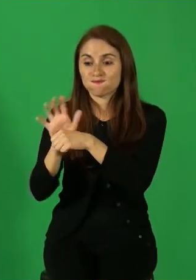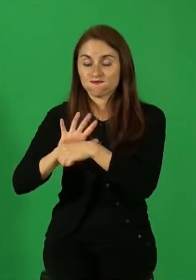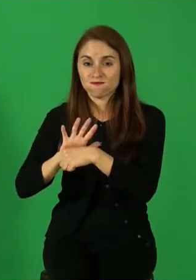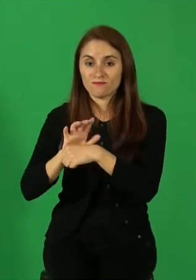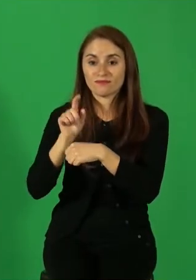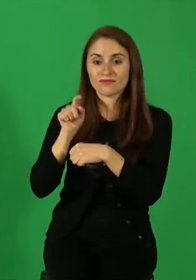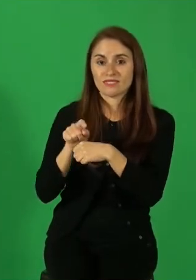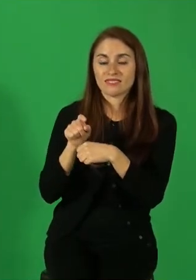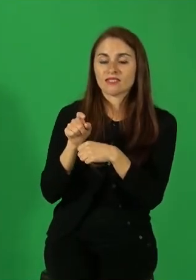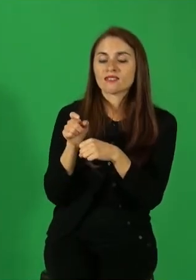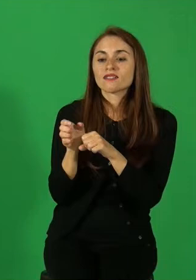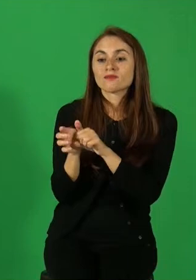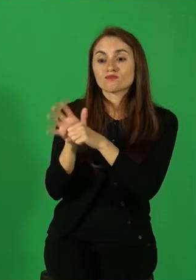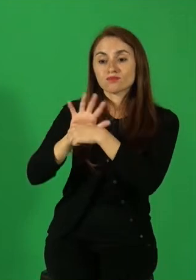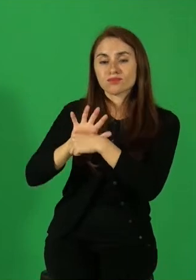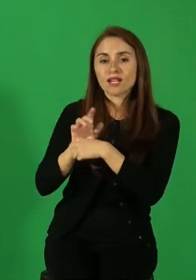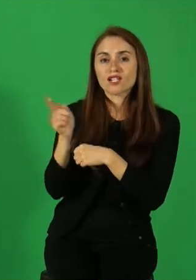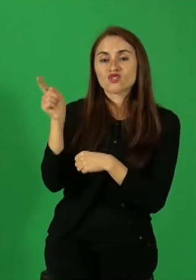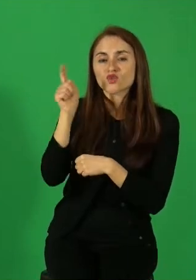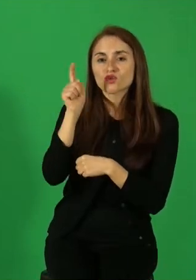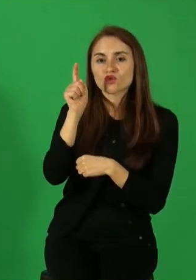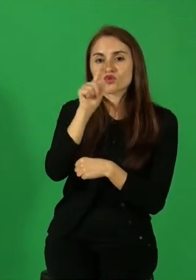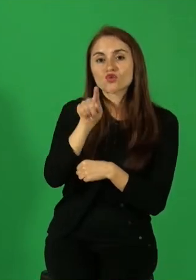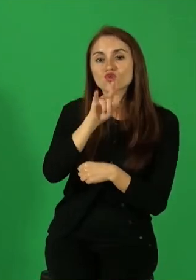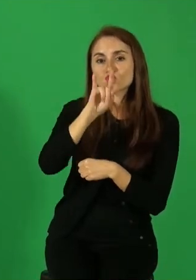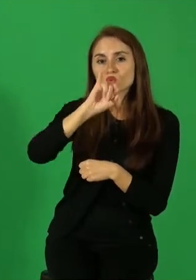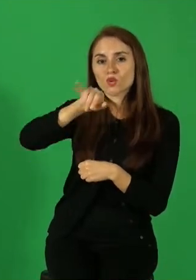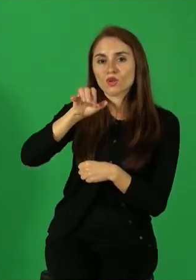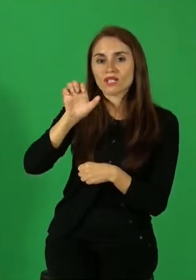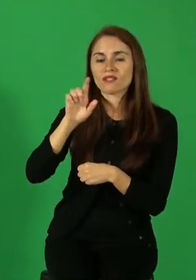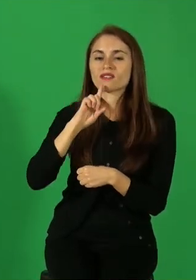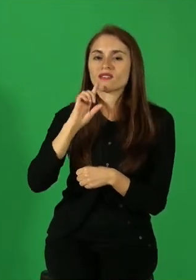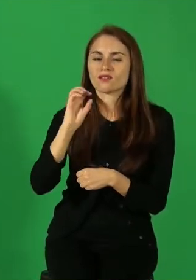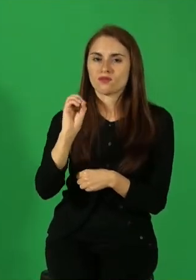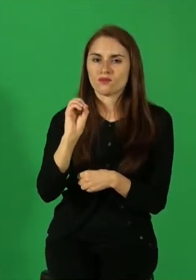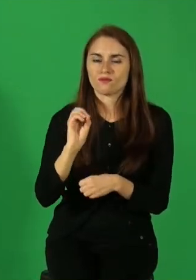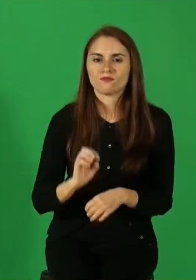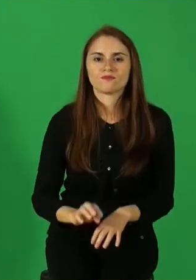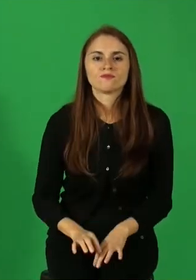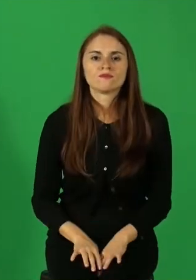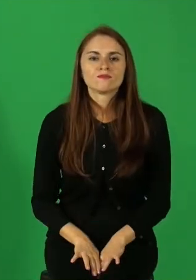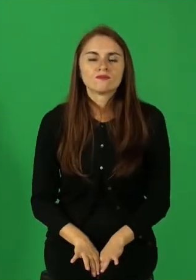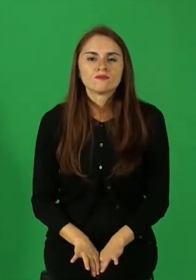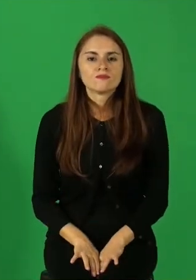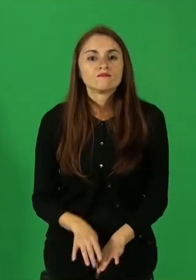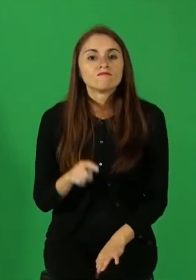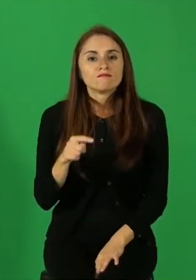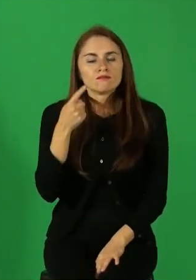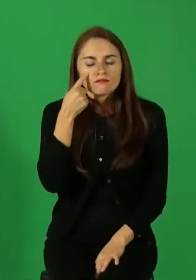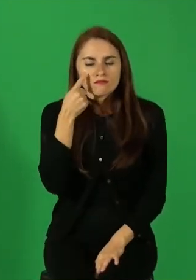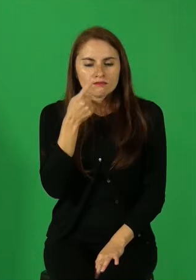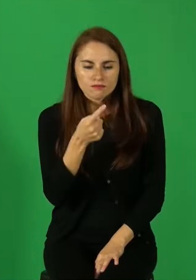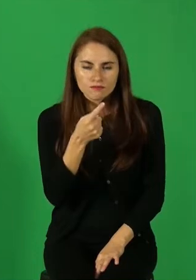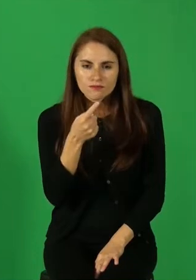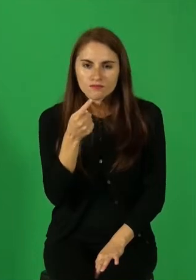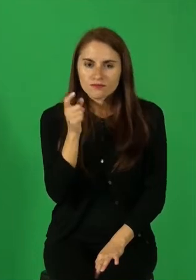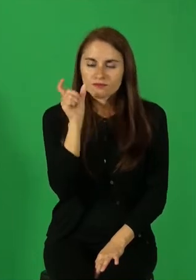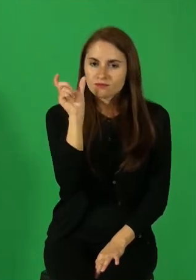sujeto y lo que se dice de él, el resto de la oración, es el predicado. Pero ahora nos vamos a centrar en el